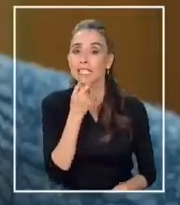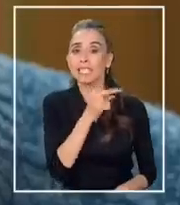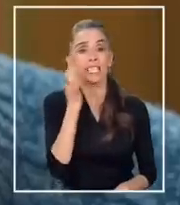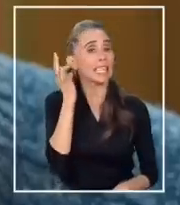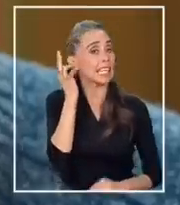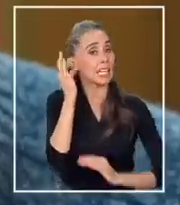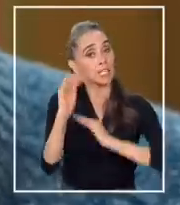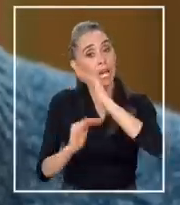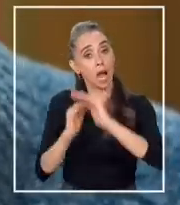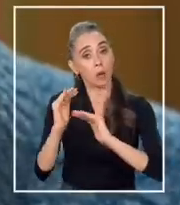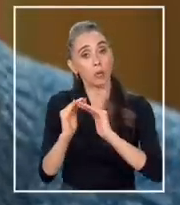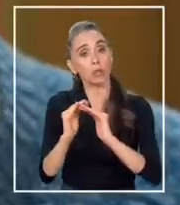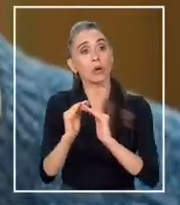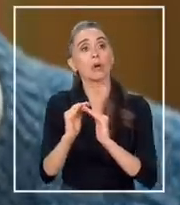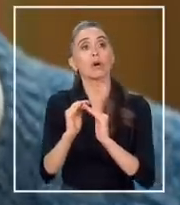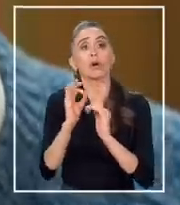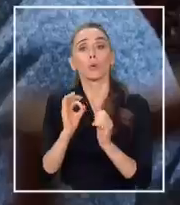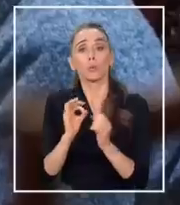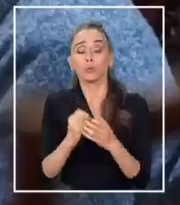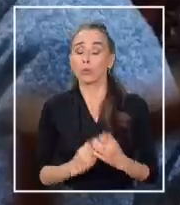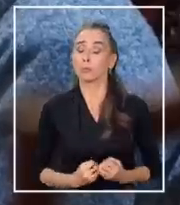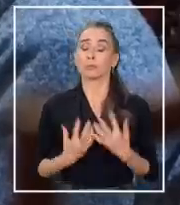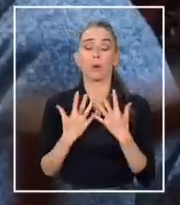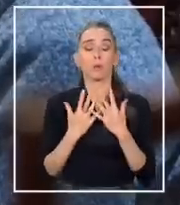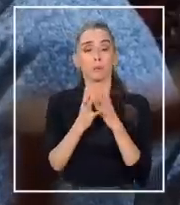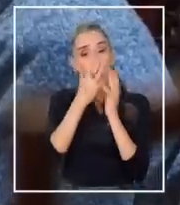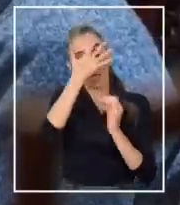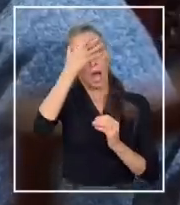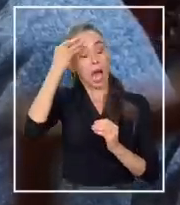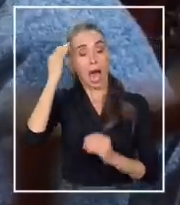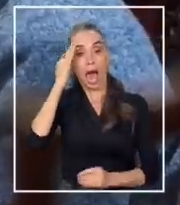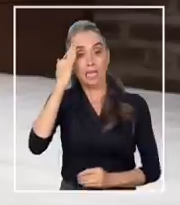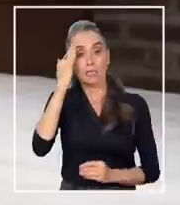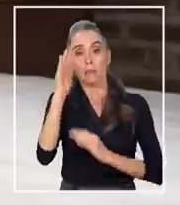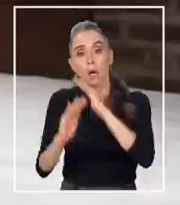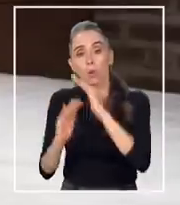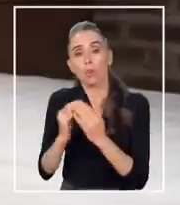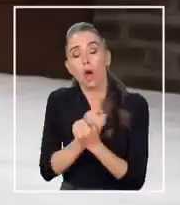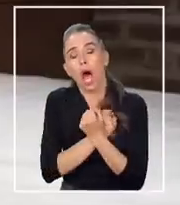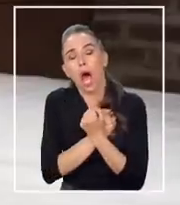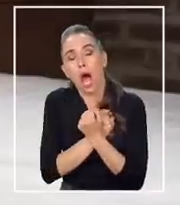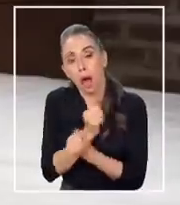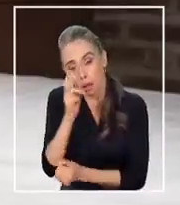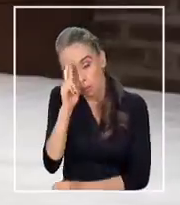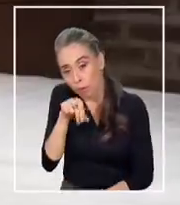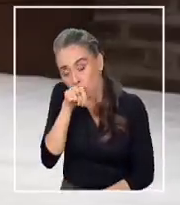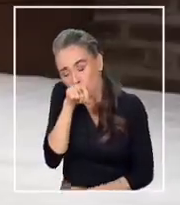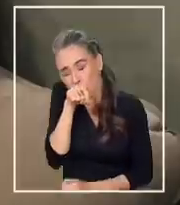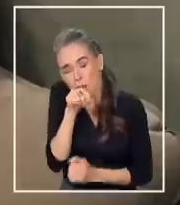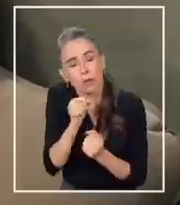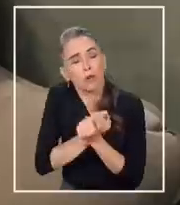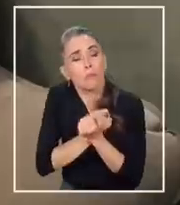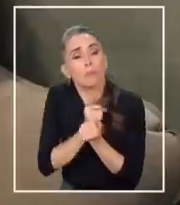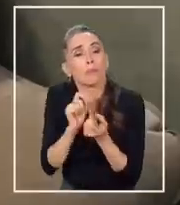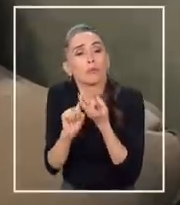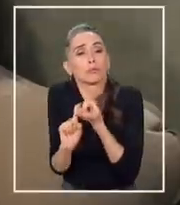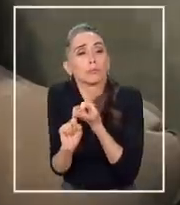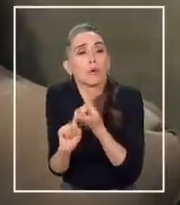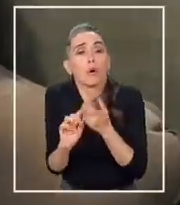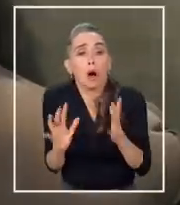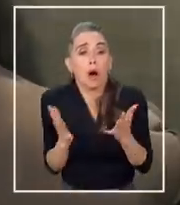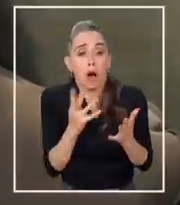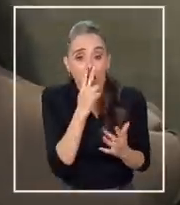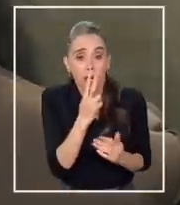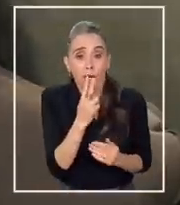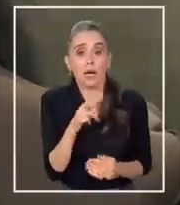Ella lo cuidó cuando el Alzheimer llegó a la vida de Augusto. Lo cuidó y amó con una devoción conmovedora. Una devoción que